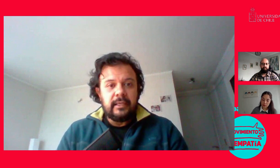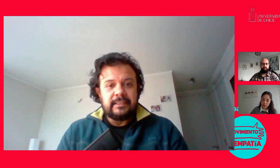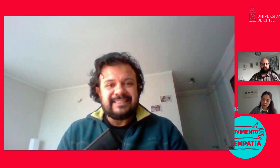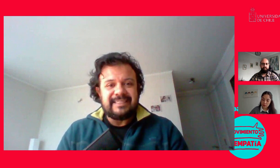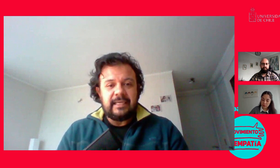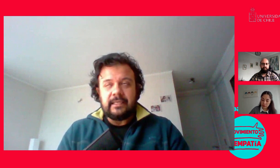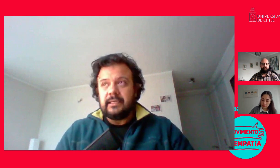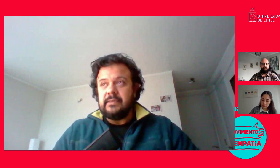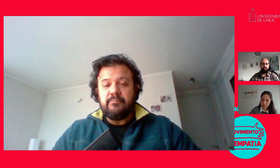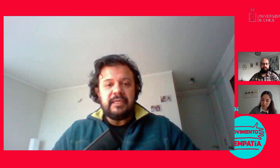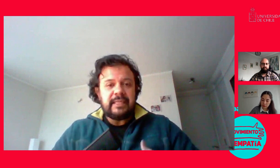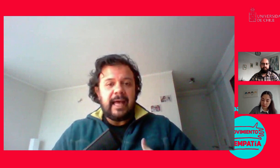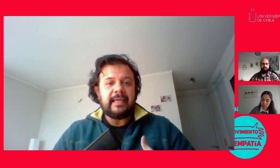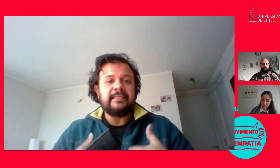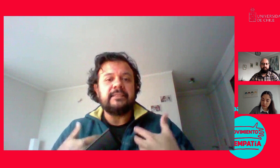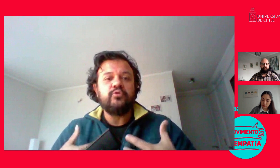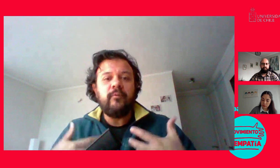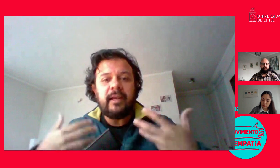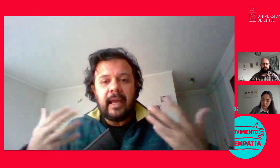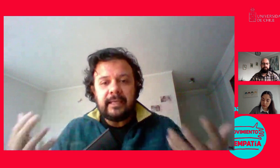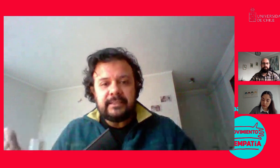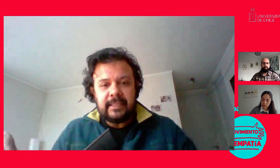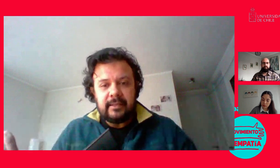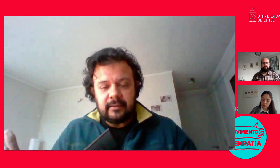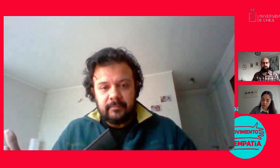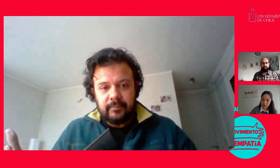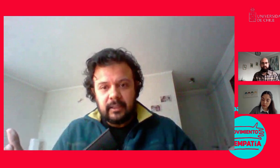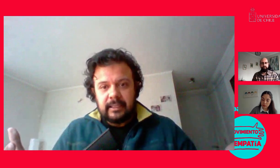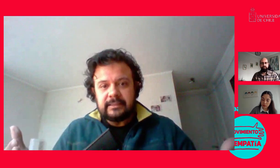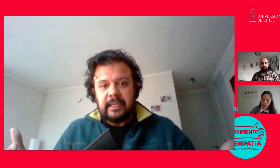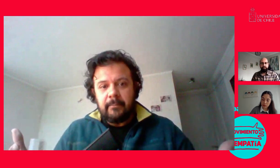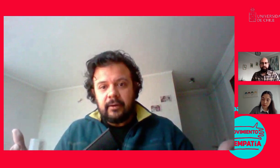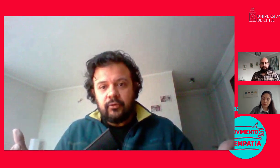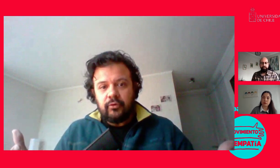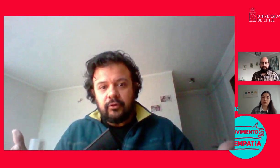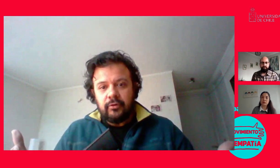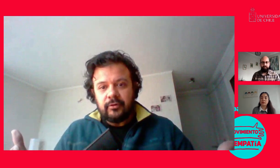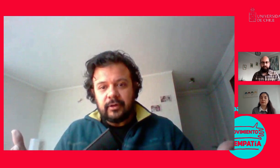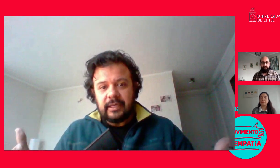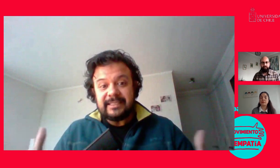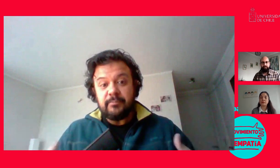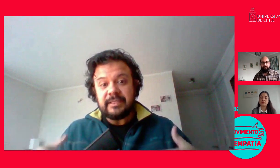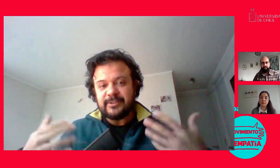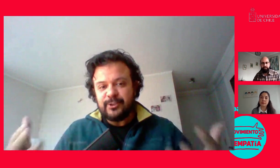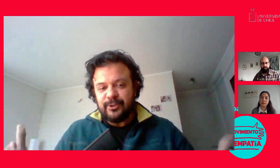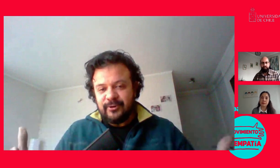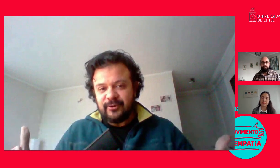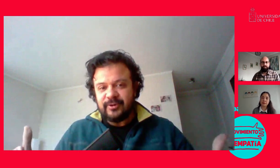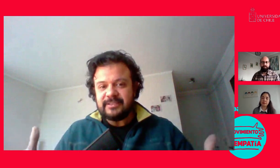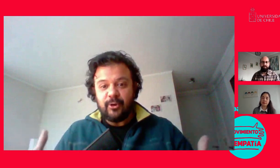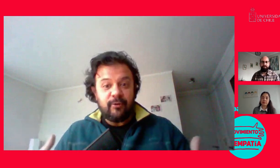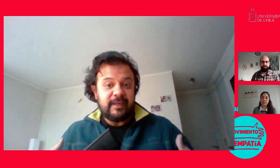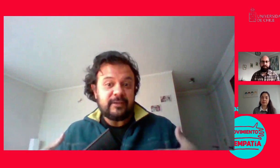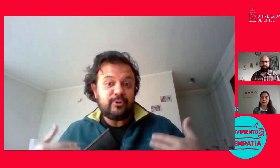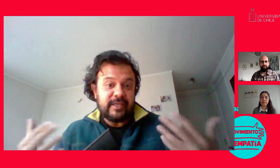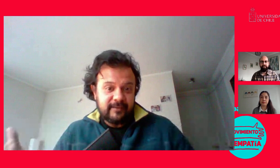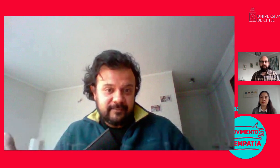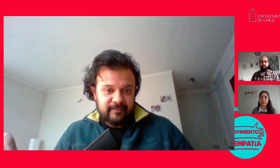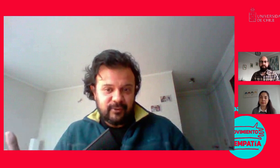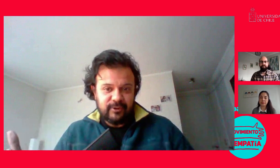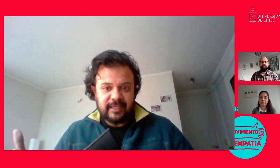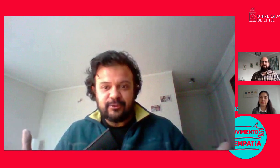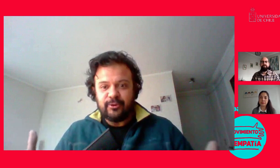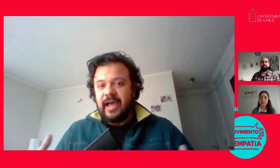mundial se invita a que se suban a GISAID. Sin embargo, esa invitación no es